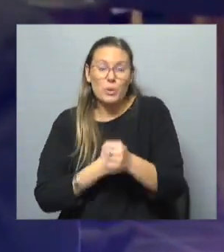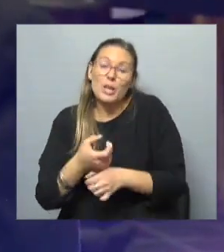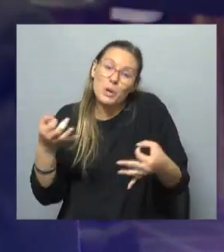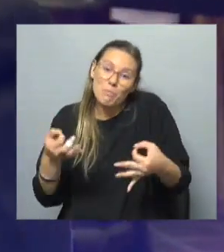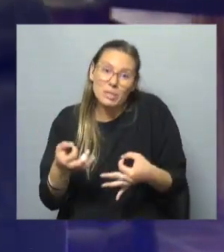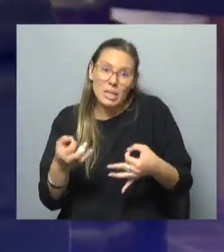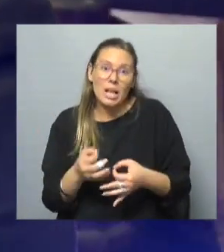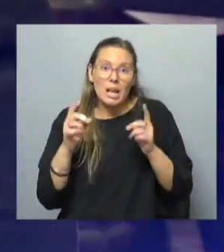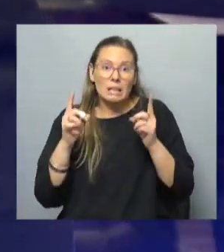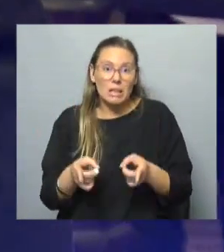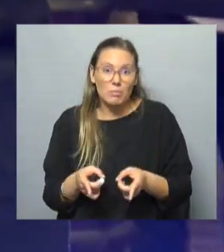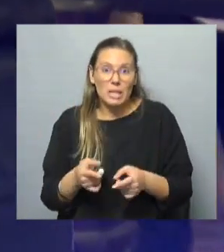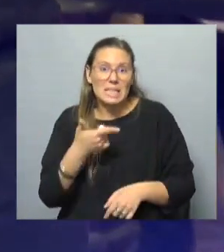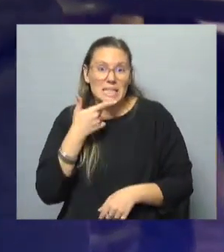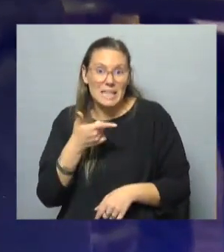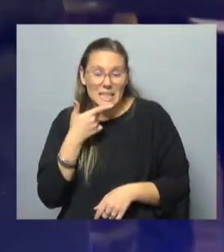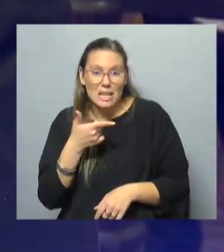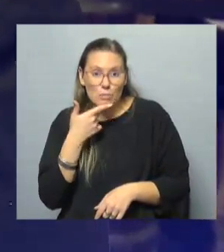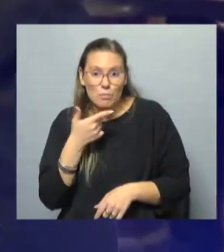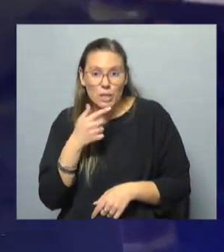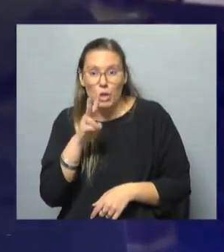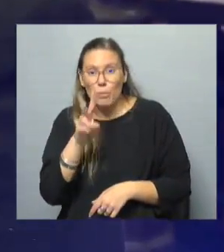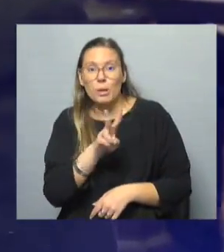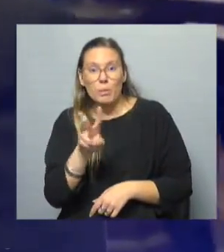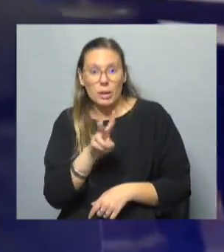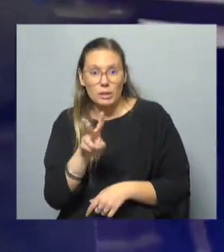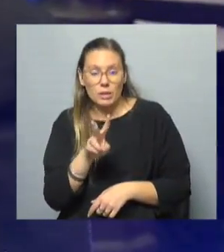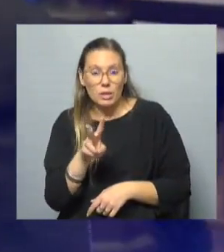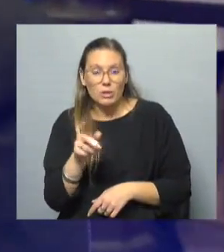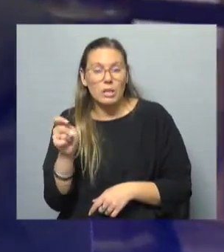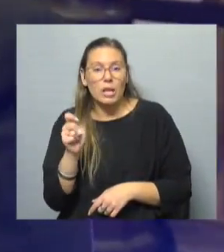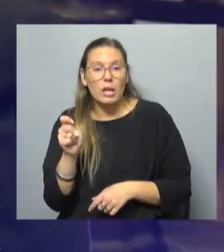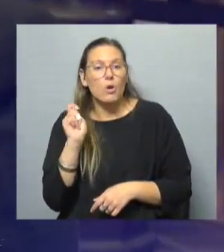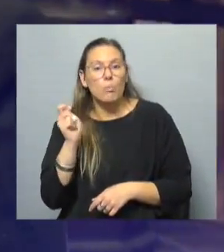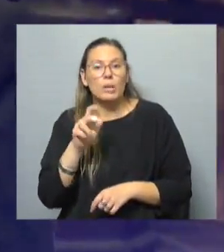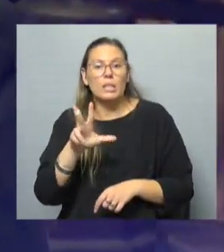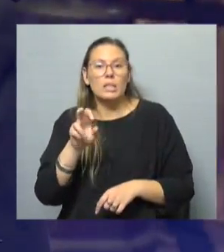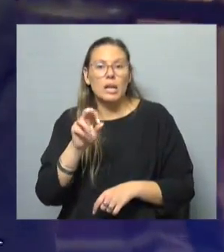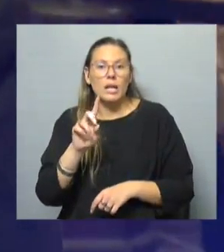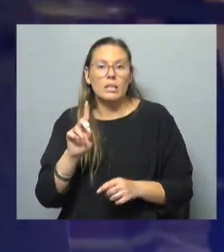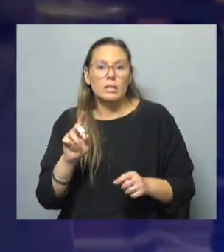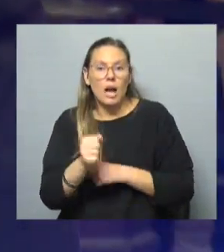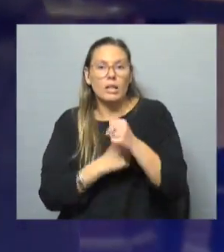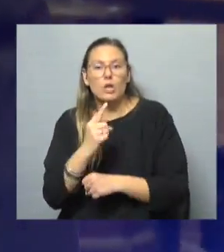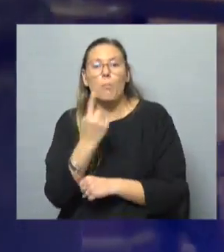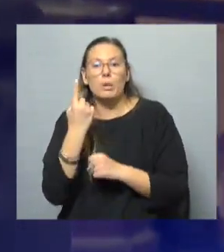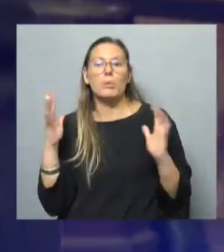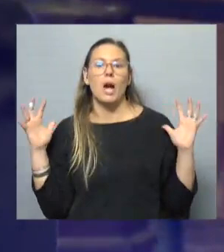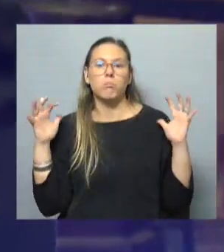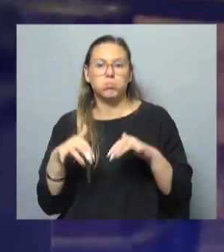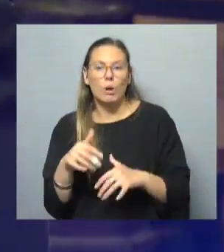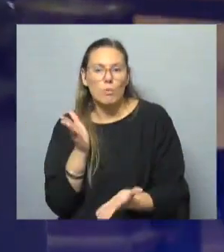particular, además, porque estamos en septiembre de 2022, donde se cumplen 30 años de la primera concentración por los